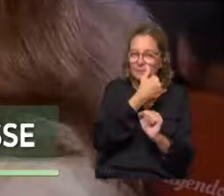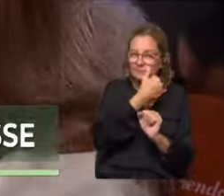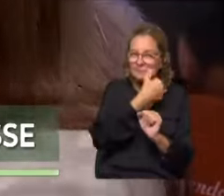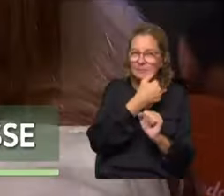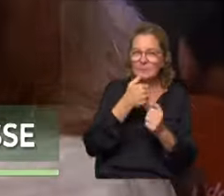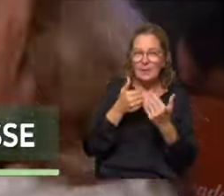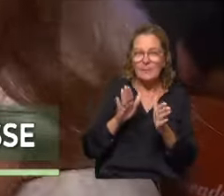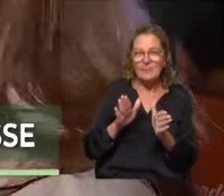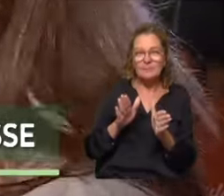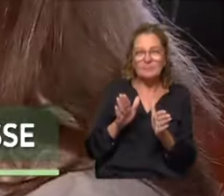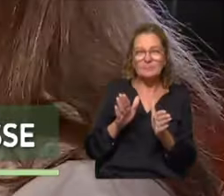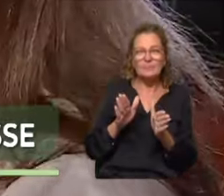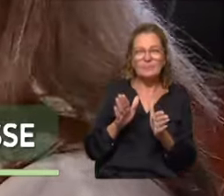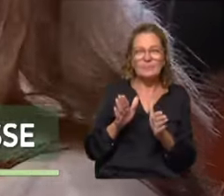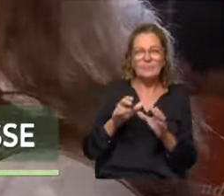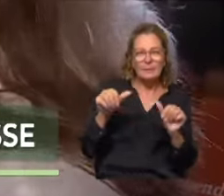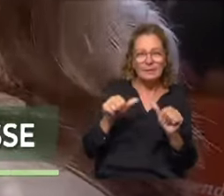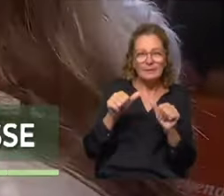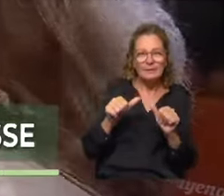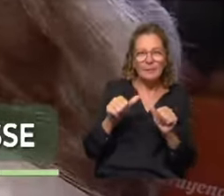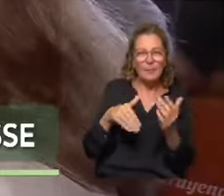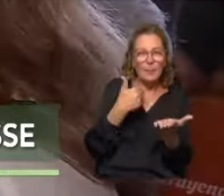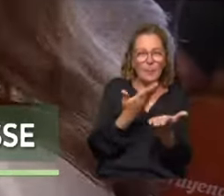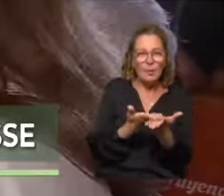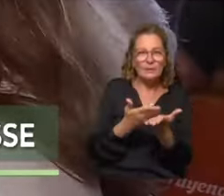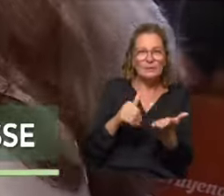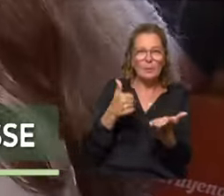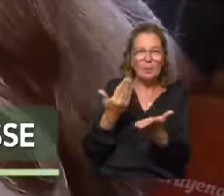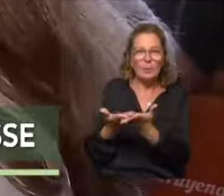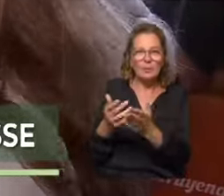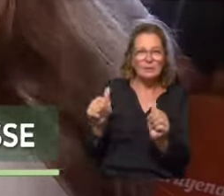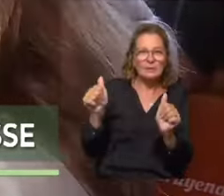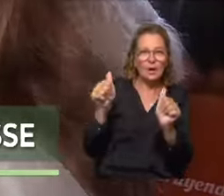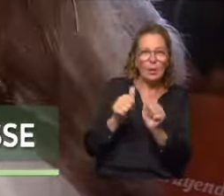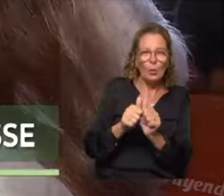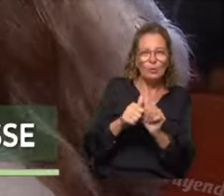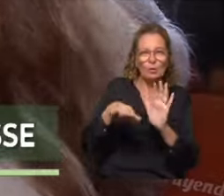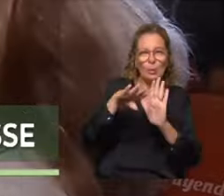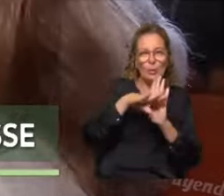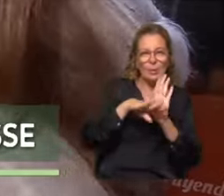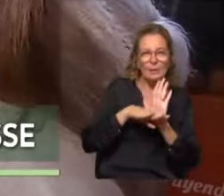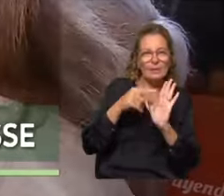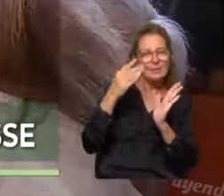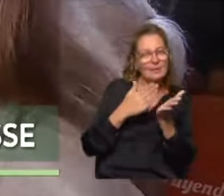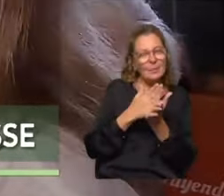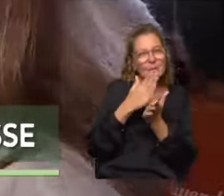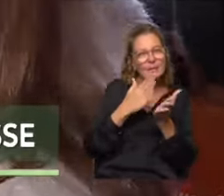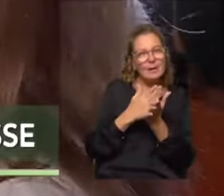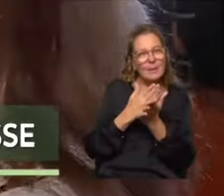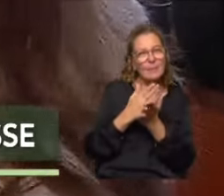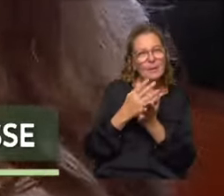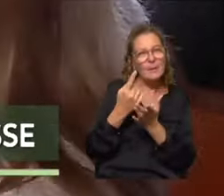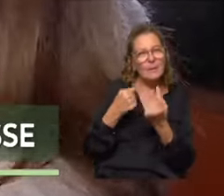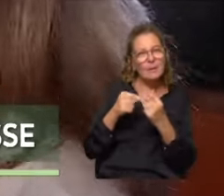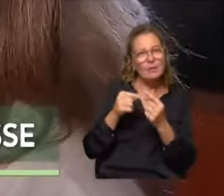de poder empezar a hacer propuestas junto con el programa, de cara siempre al programa, pero